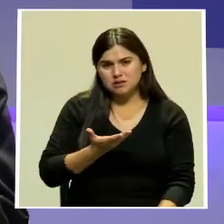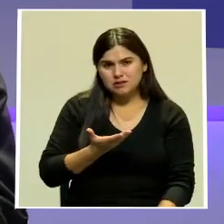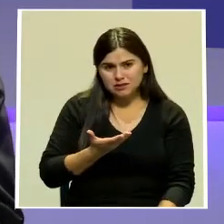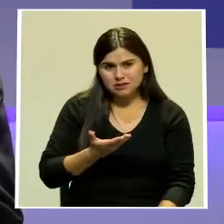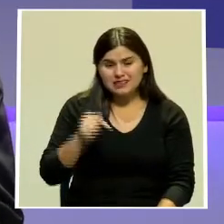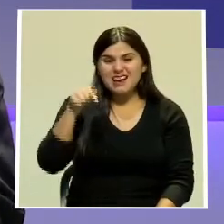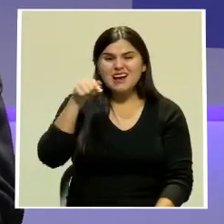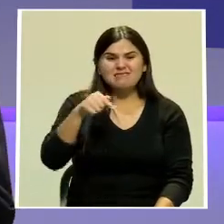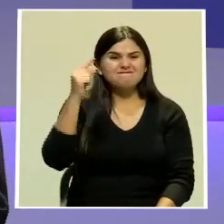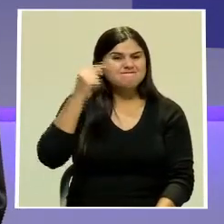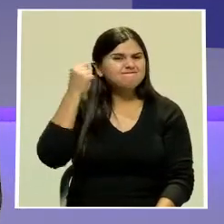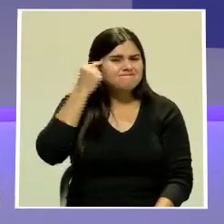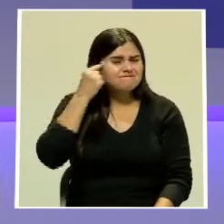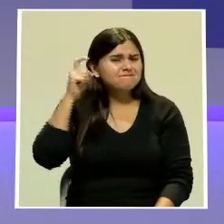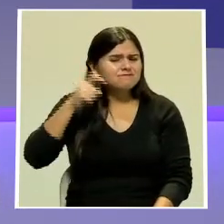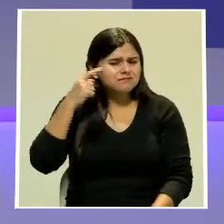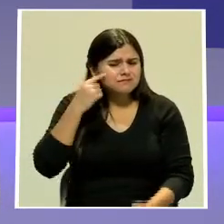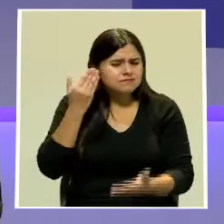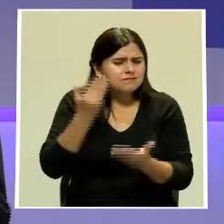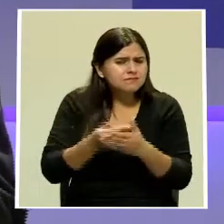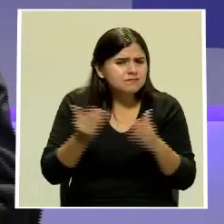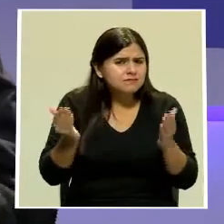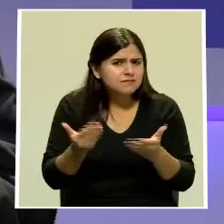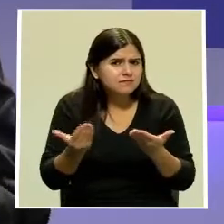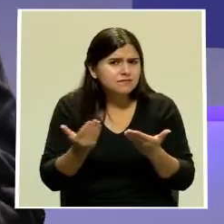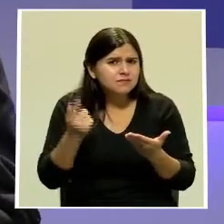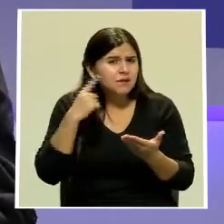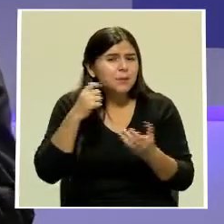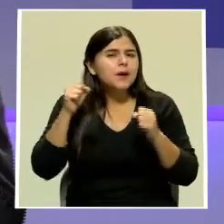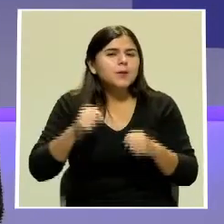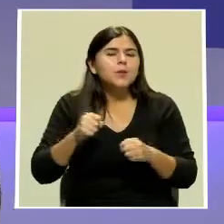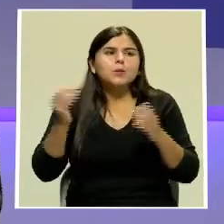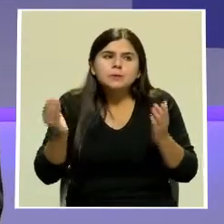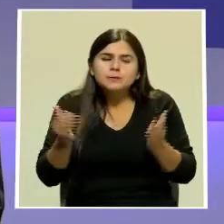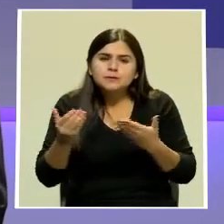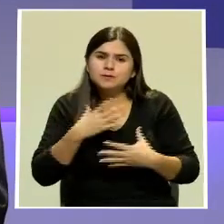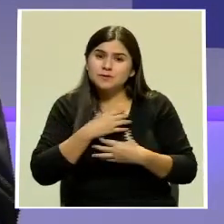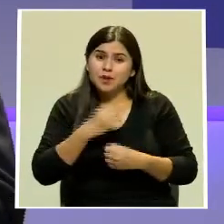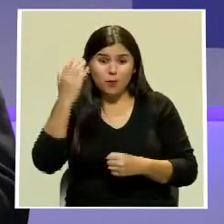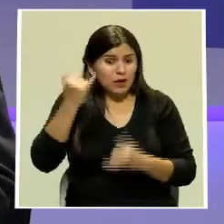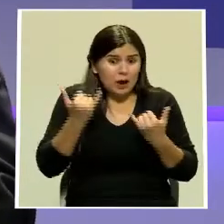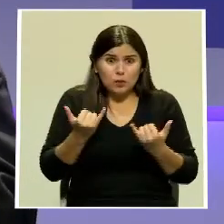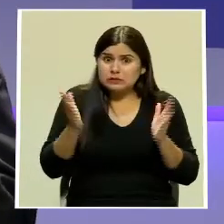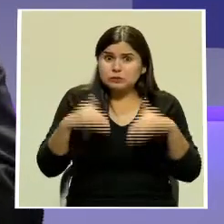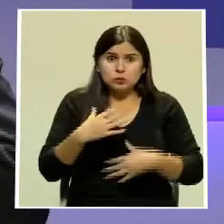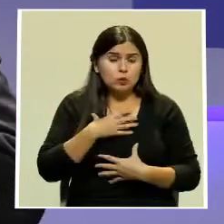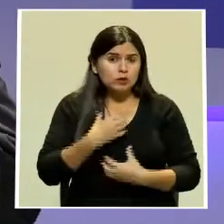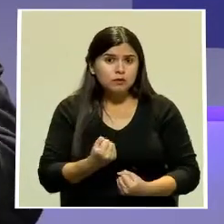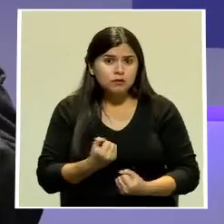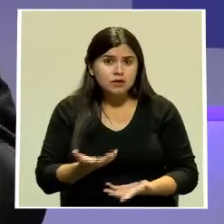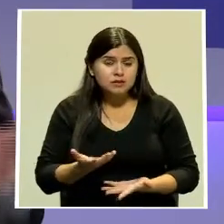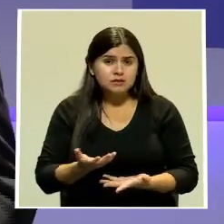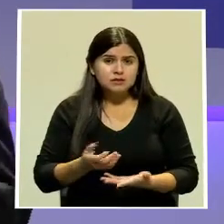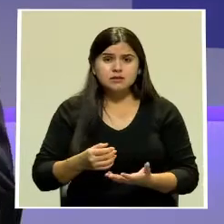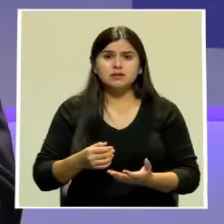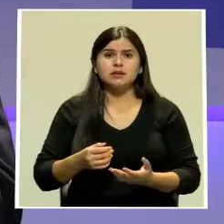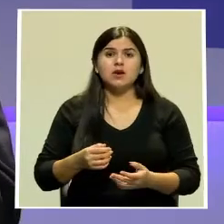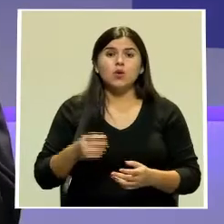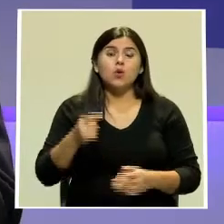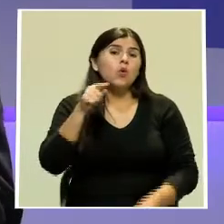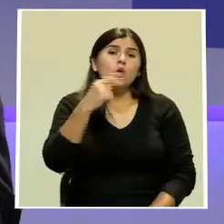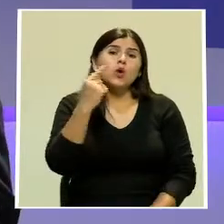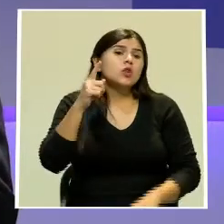generar propuesta y empezar a generar dinamismo para generar confianza, que es lo que no hay. Pero usted no puede empezar en una única mesa